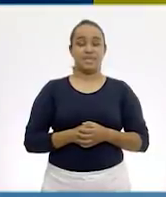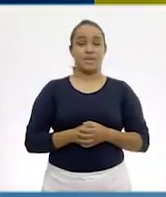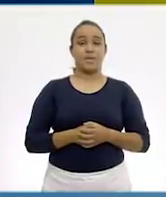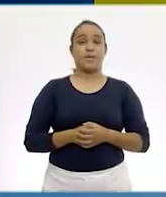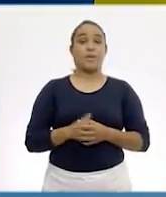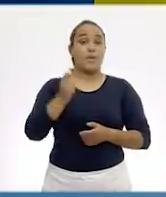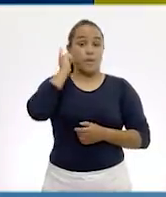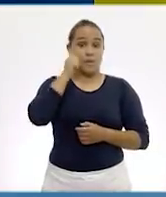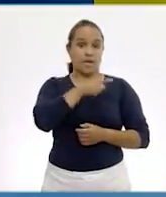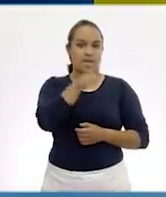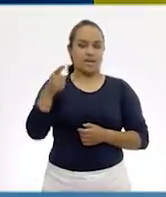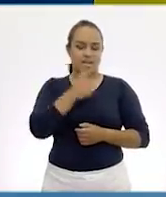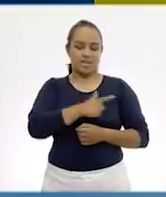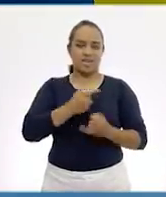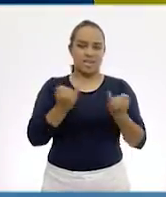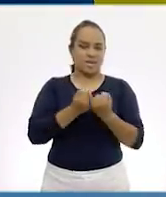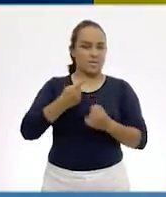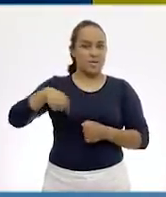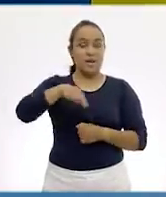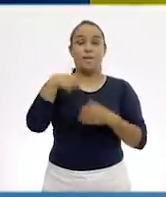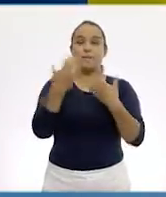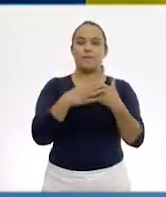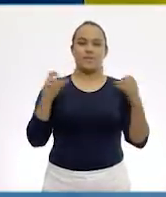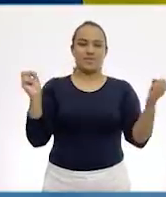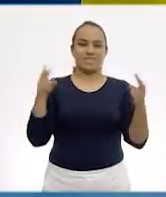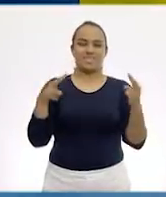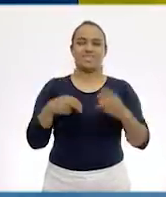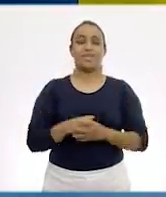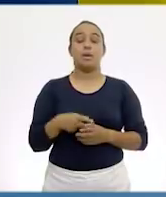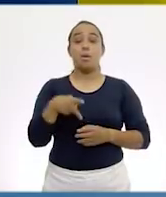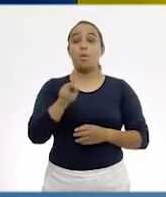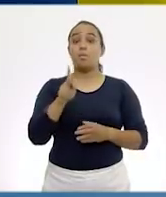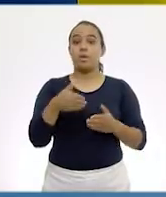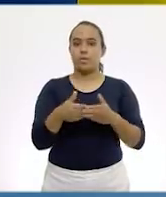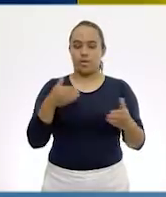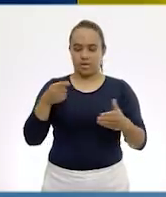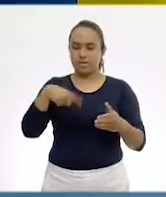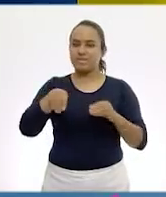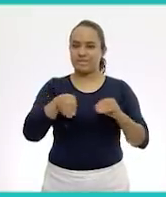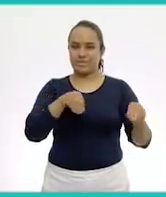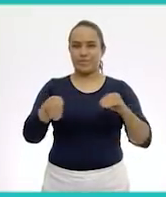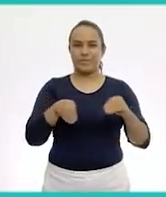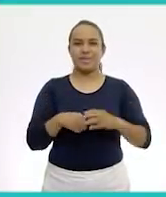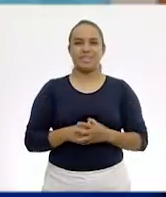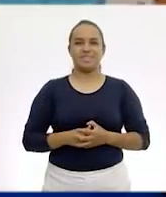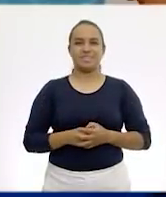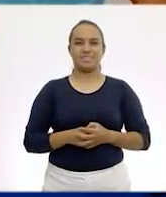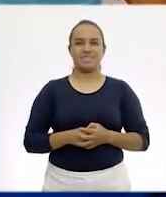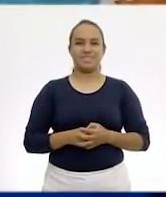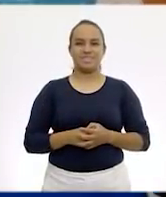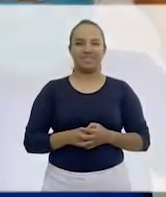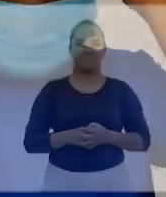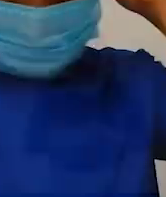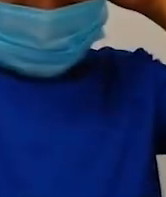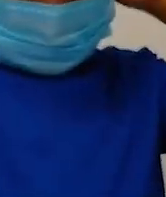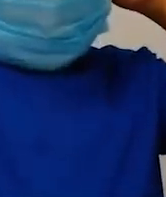Espero que lo hayan disfrutado tanto como nosotros. Hasta la próxima. Pero antes, a movernos un poco.